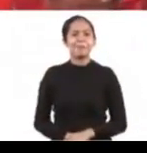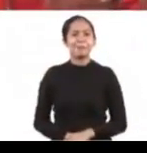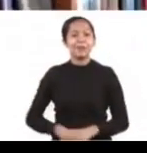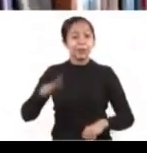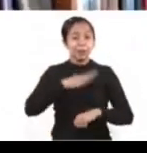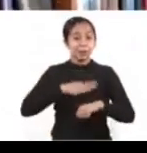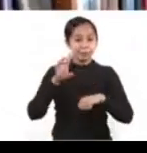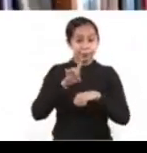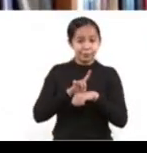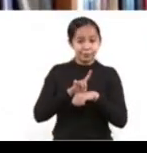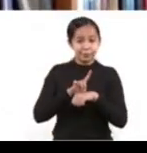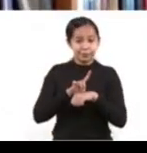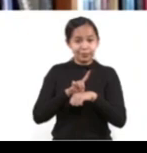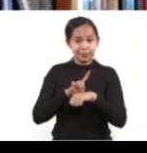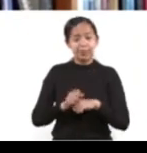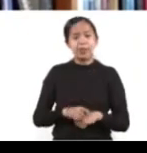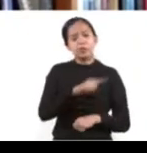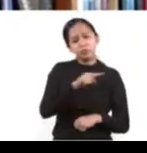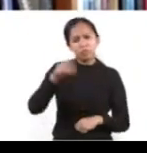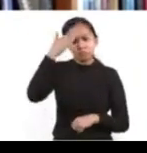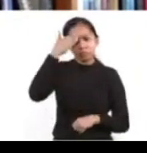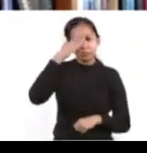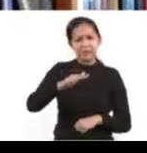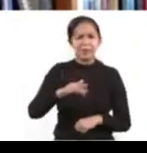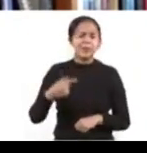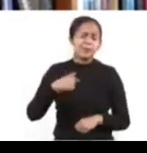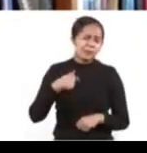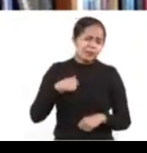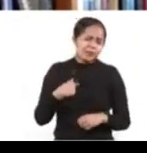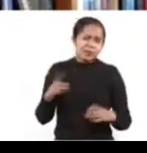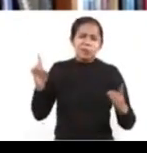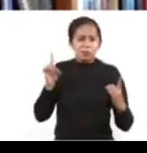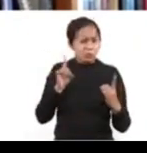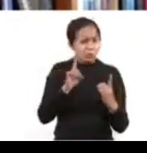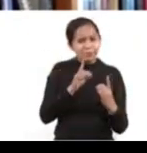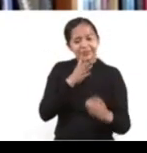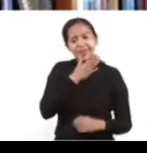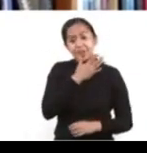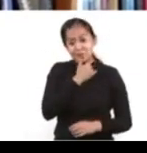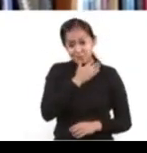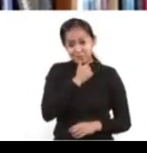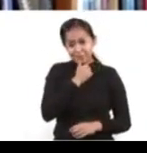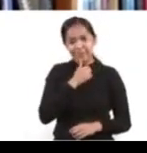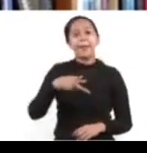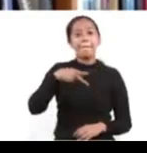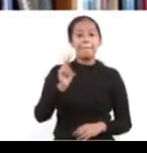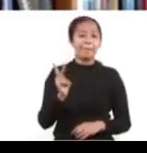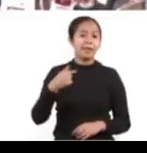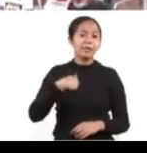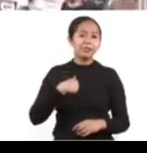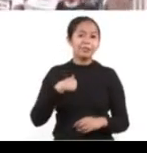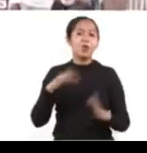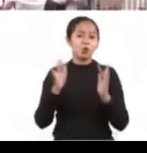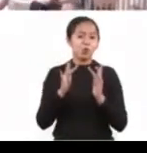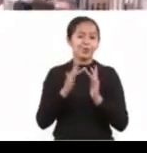Muy buenos días. Como saben, las circunstancias me impiden estar cerca de ustedes, pero no quise dejar de acompañarlos a